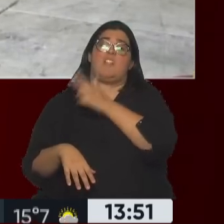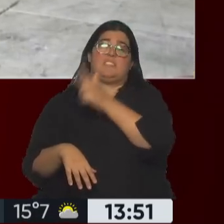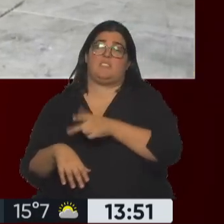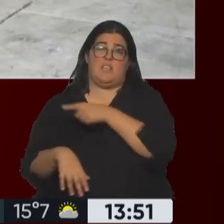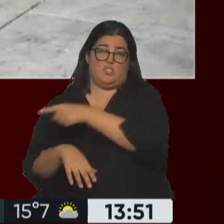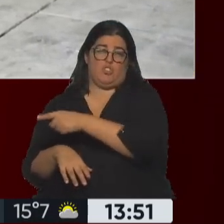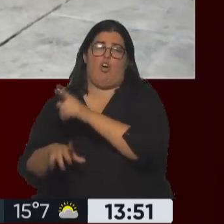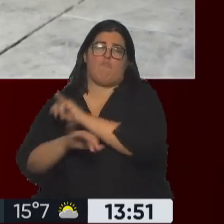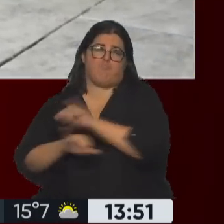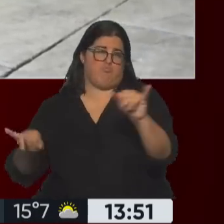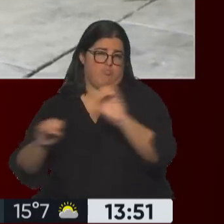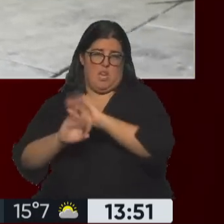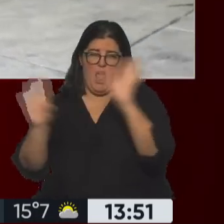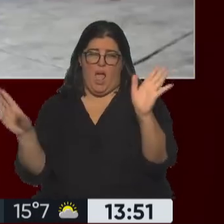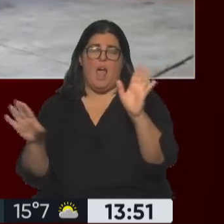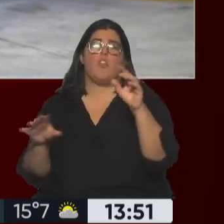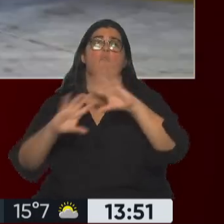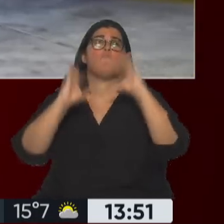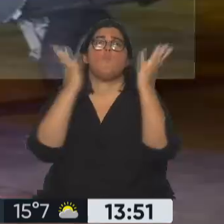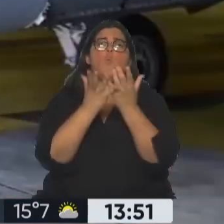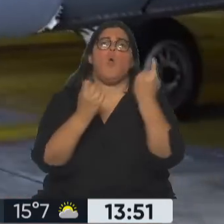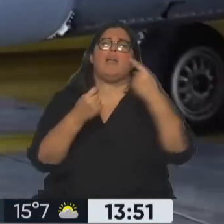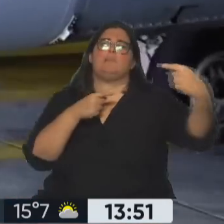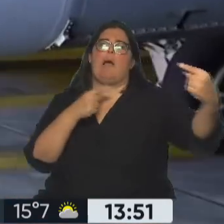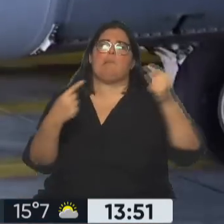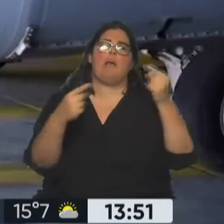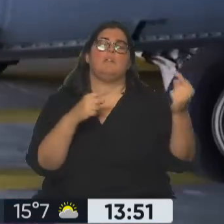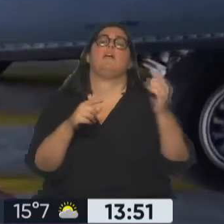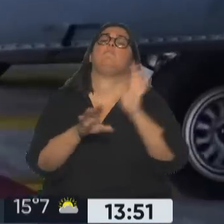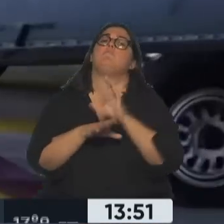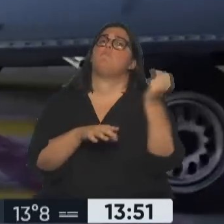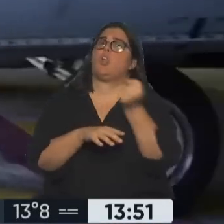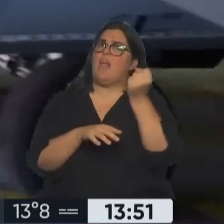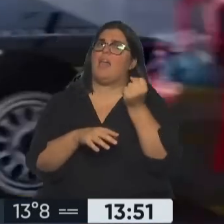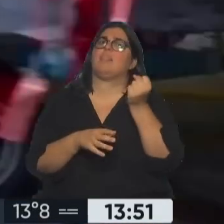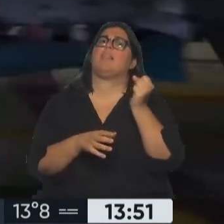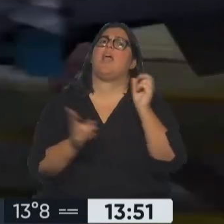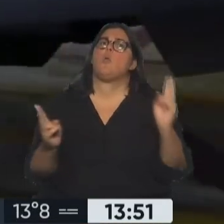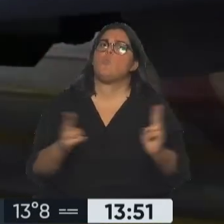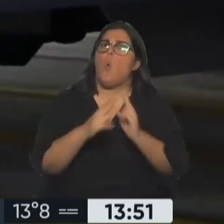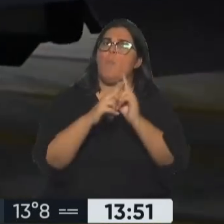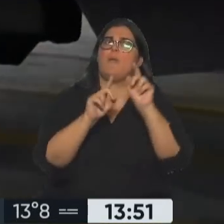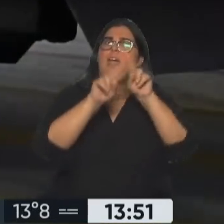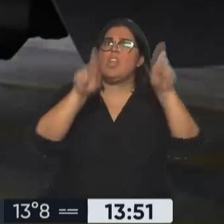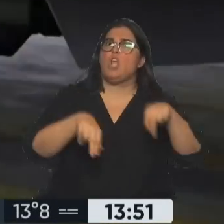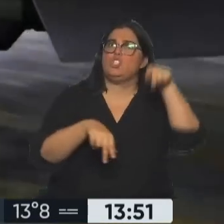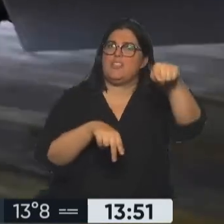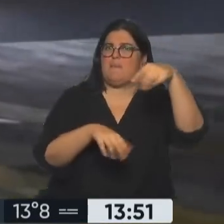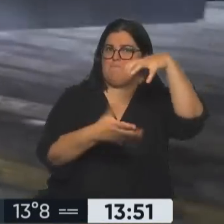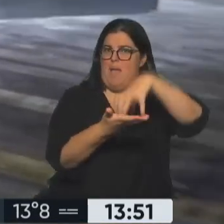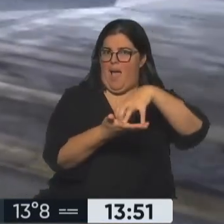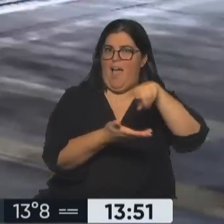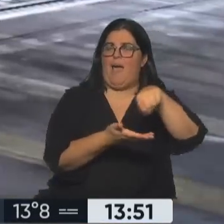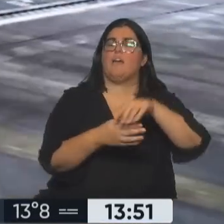este momento de tensión del mundo, la importancia de destacar que la cumbre se haga en Hiroshima y la paradoja de que Biden,